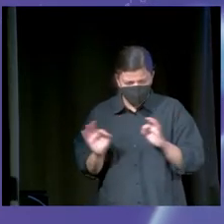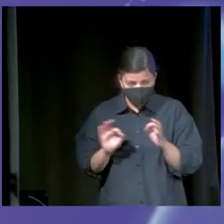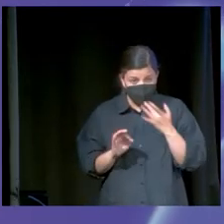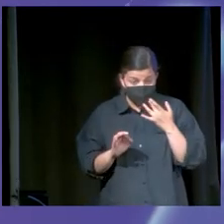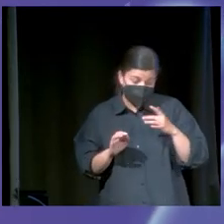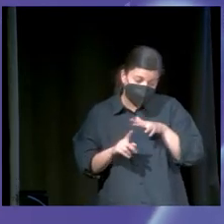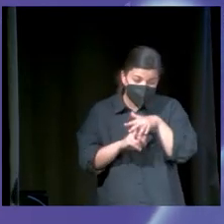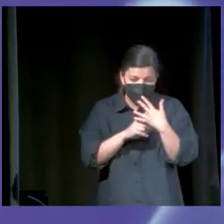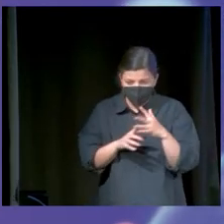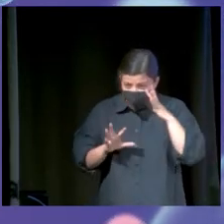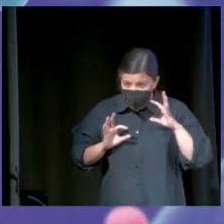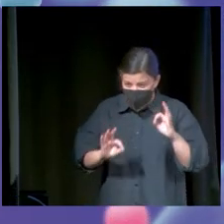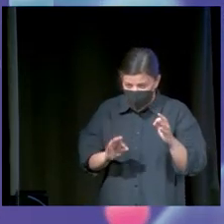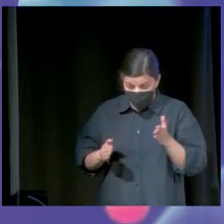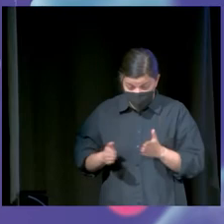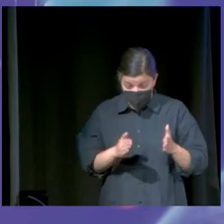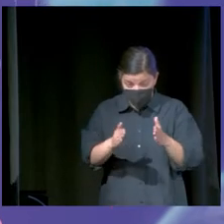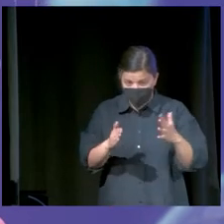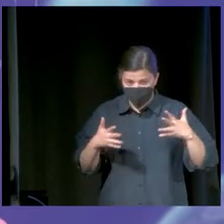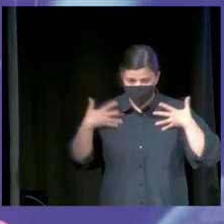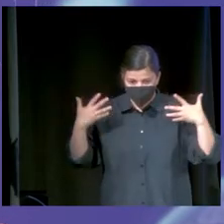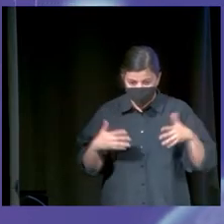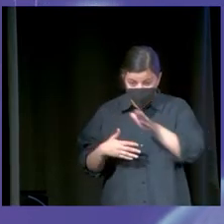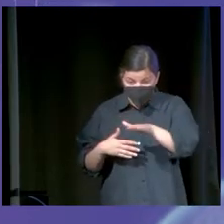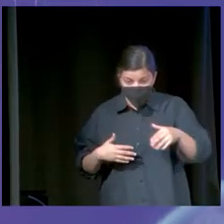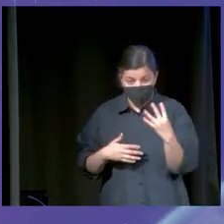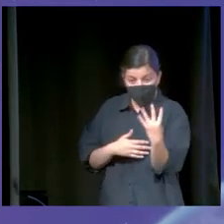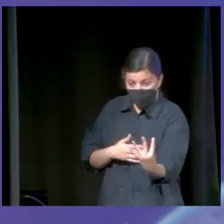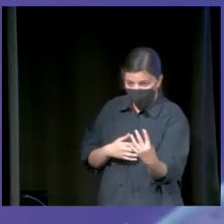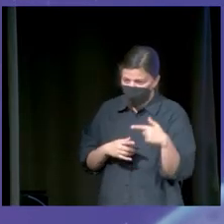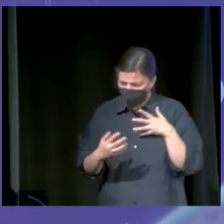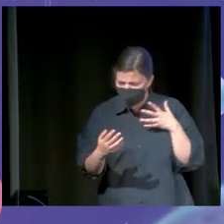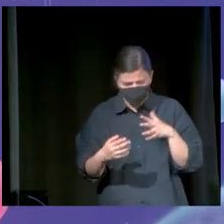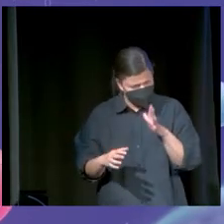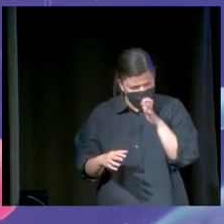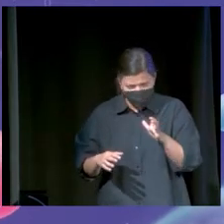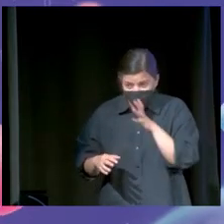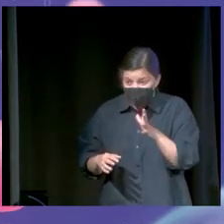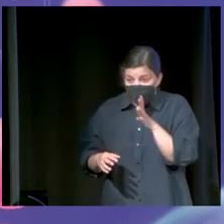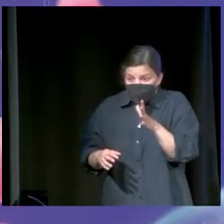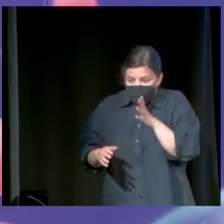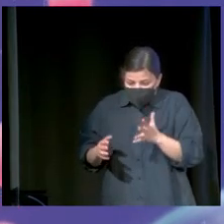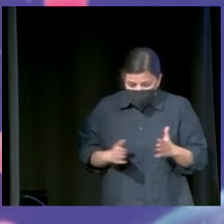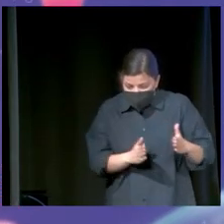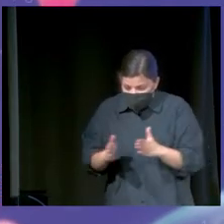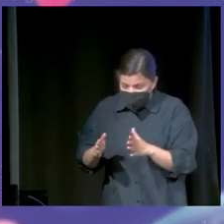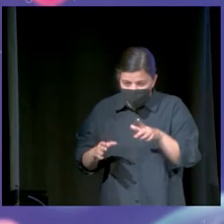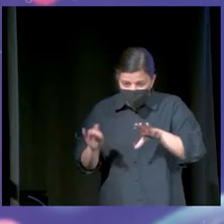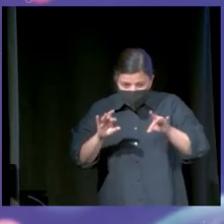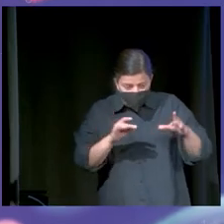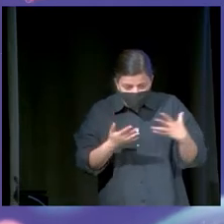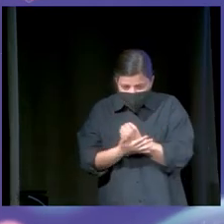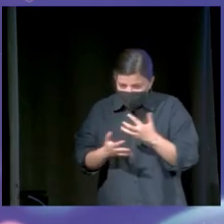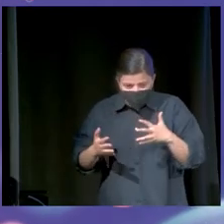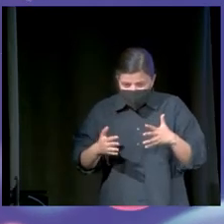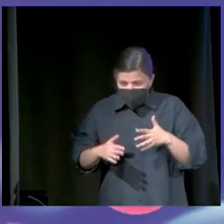riesgo. Por ejemplo, el coche va por esta carretera y de repente detecta que hay cuatro niños en medio. Esto es una acción terrible. Porque no hay forma de pasar. El coche va a calcular todas las opciones y verá que no